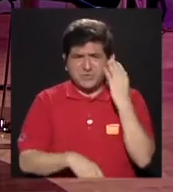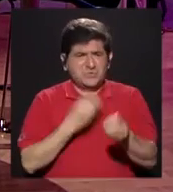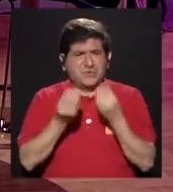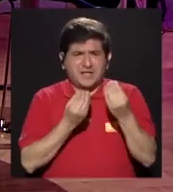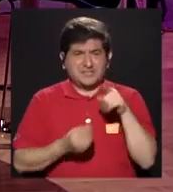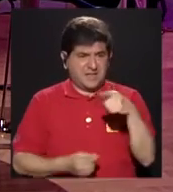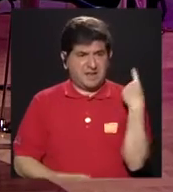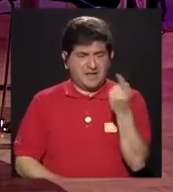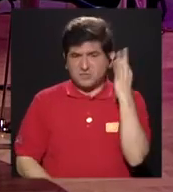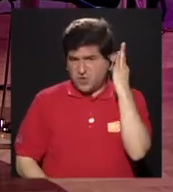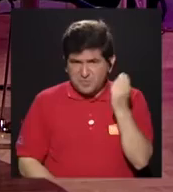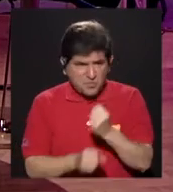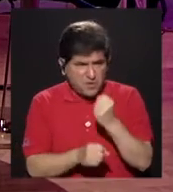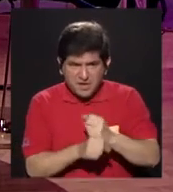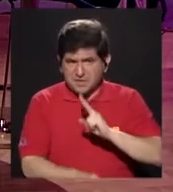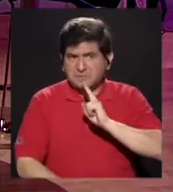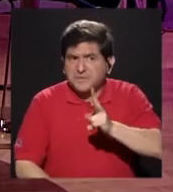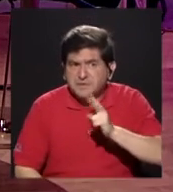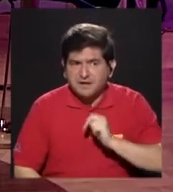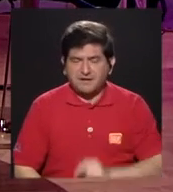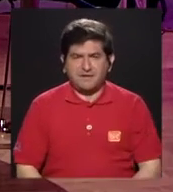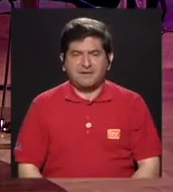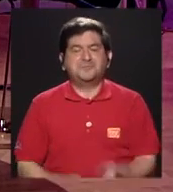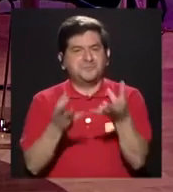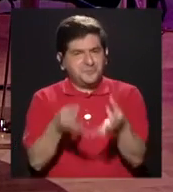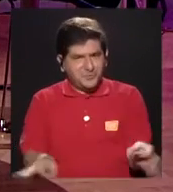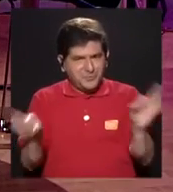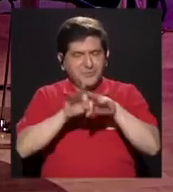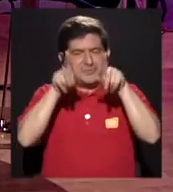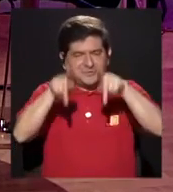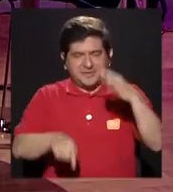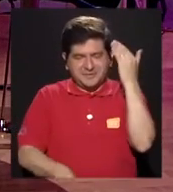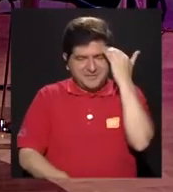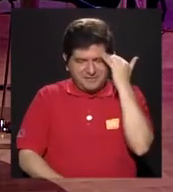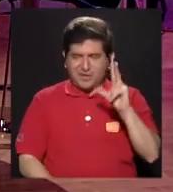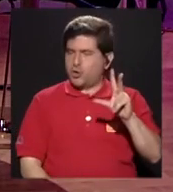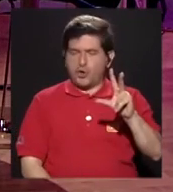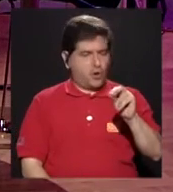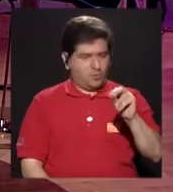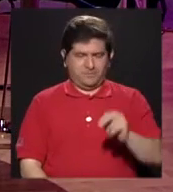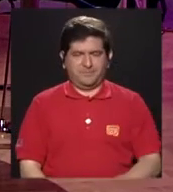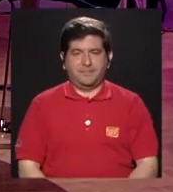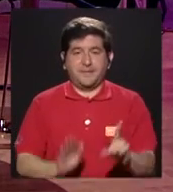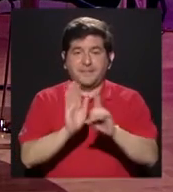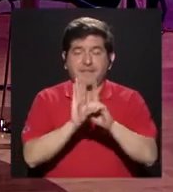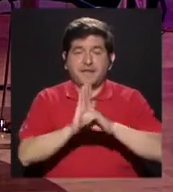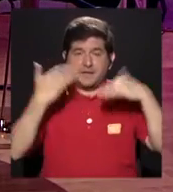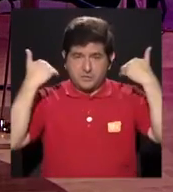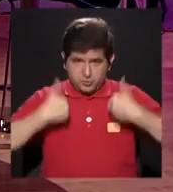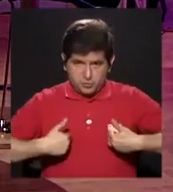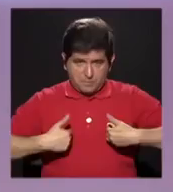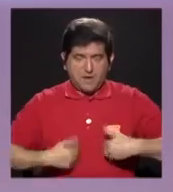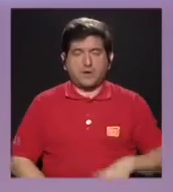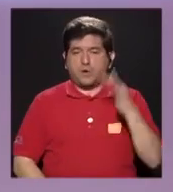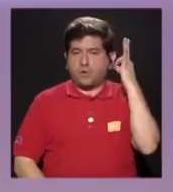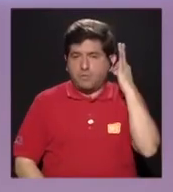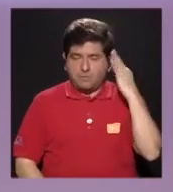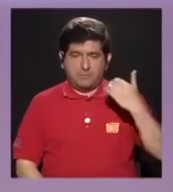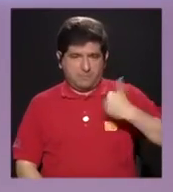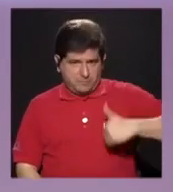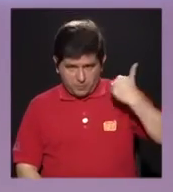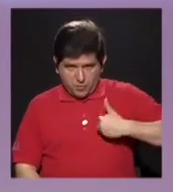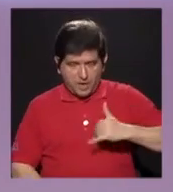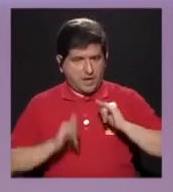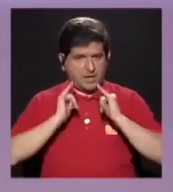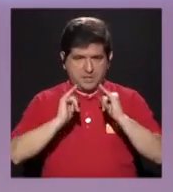son las mujeres trabajan ahí verdad entonces es importante que la gente sepa que no que el tema de los derechos humanos desde hombres y mujeres a